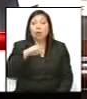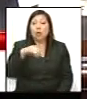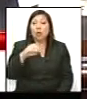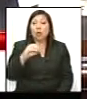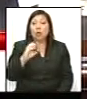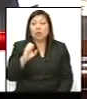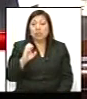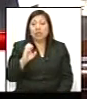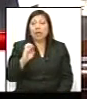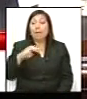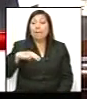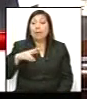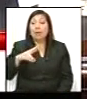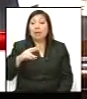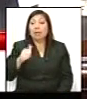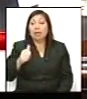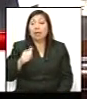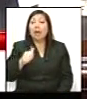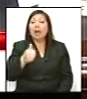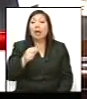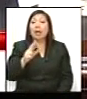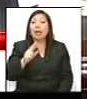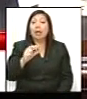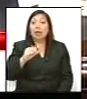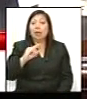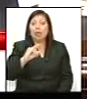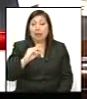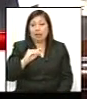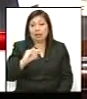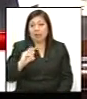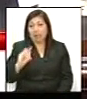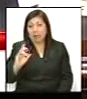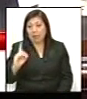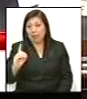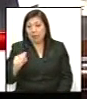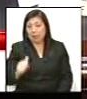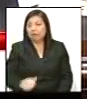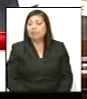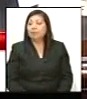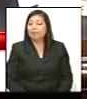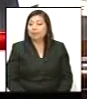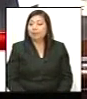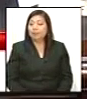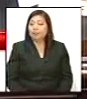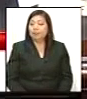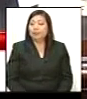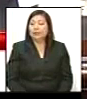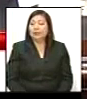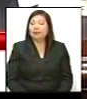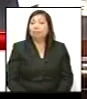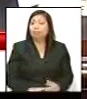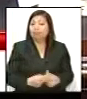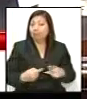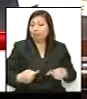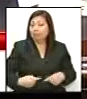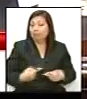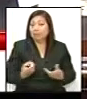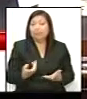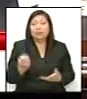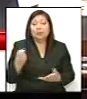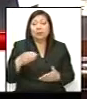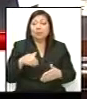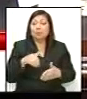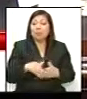De conformidad con la parte pertinente del artículo 78 del Reglamento del Congreso, se inicia el debate para la